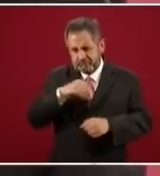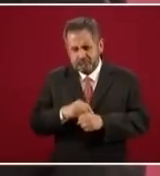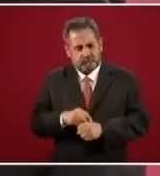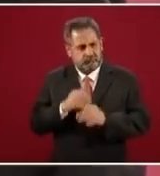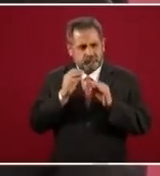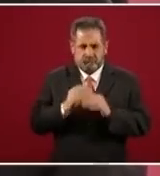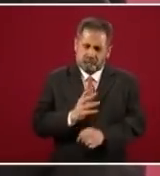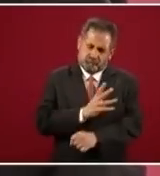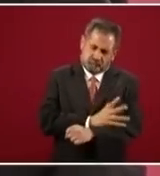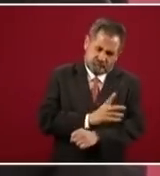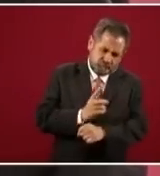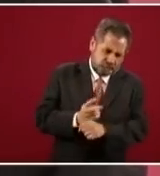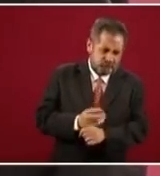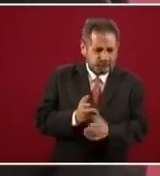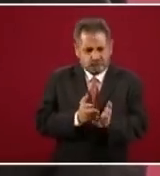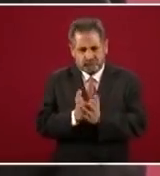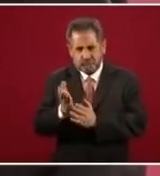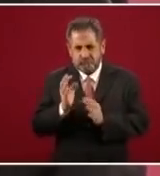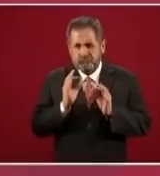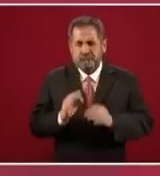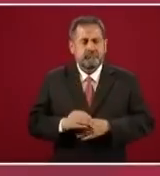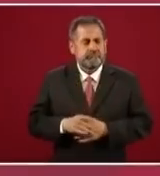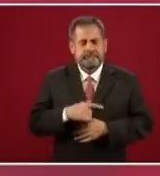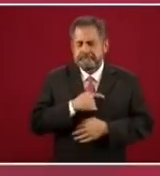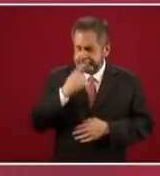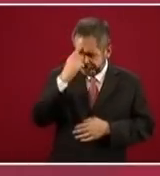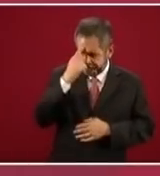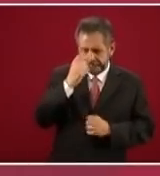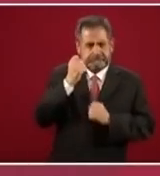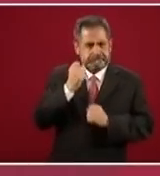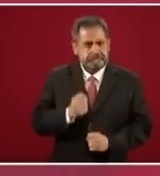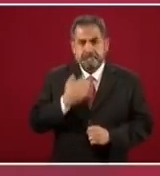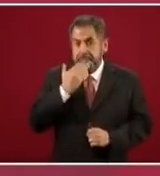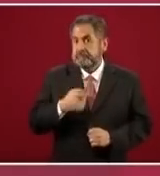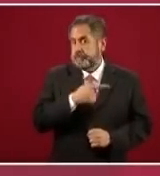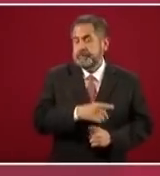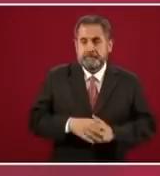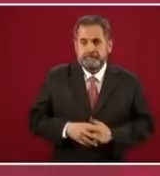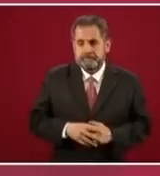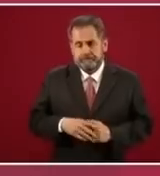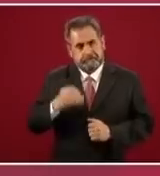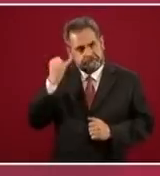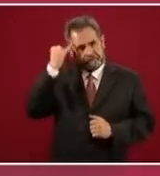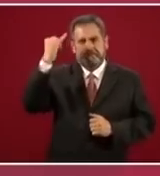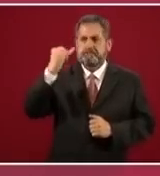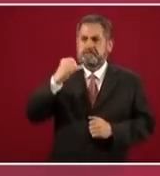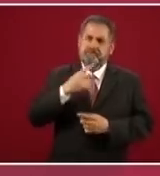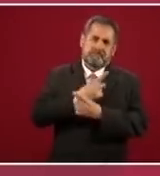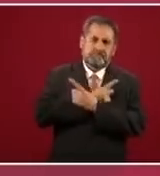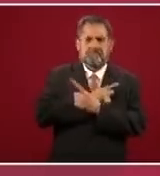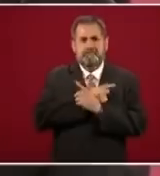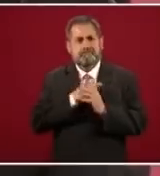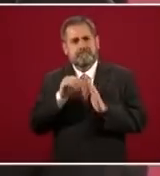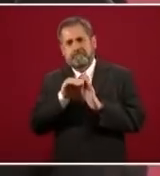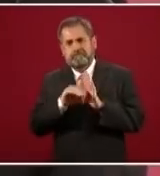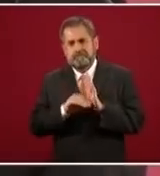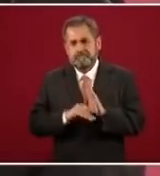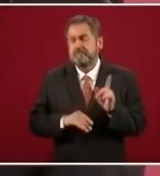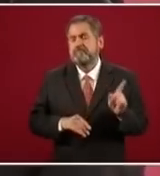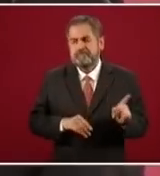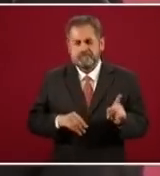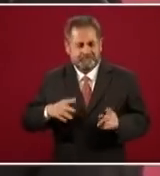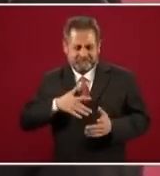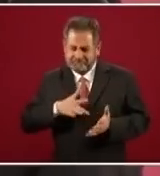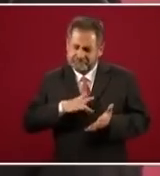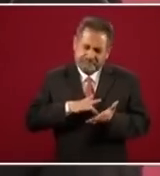recta, honesta, con convicciones, con principios. Tiene todo mi